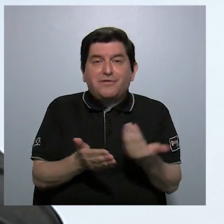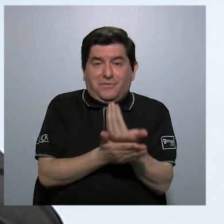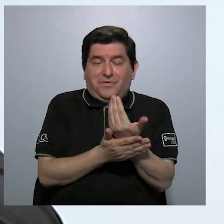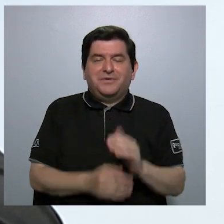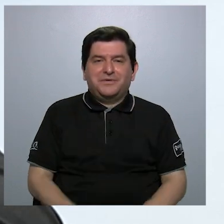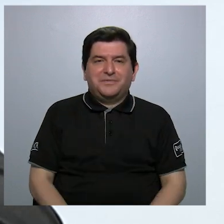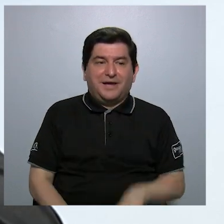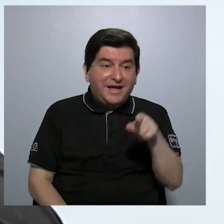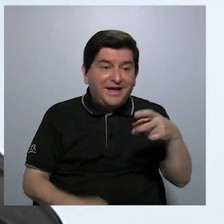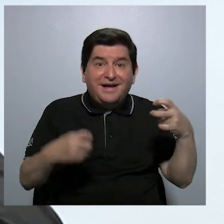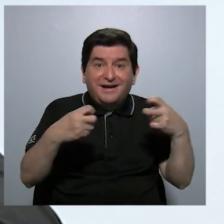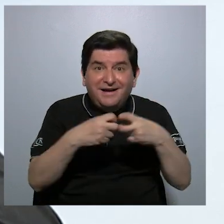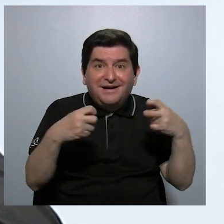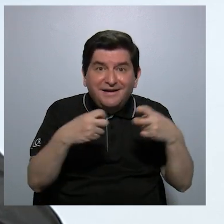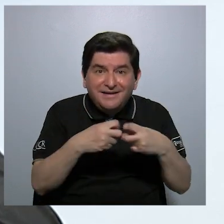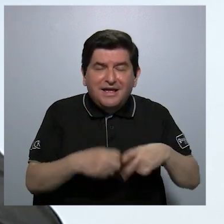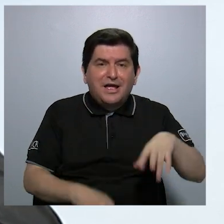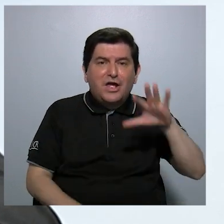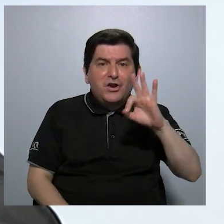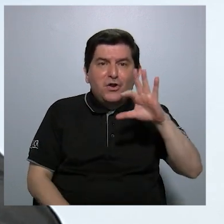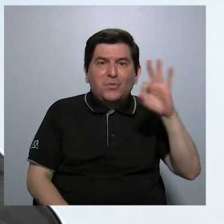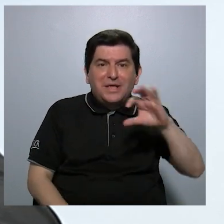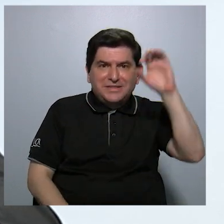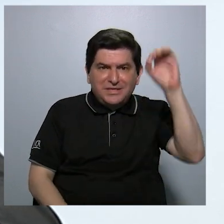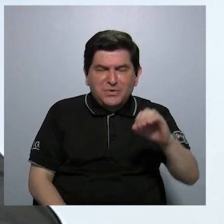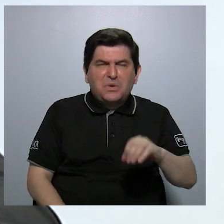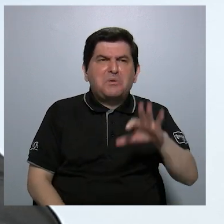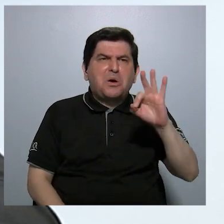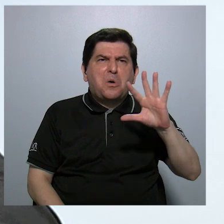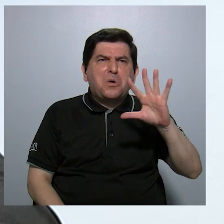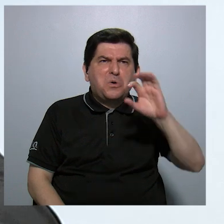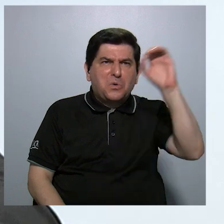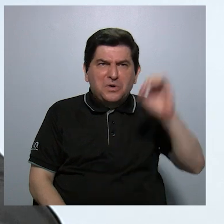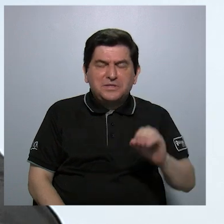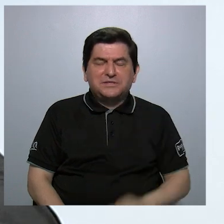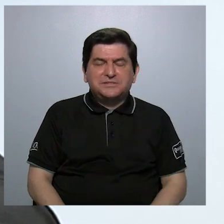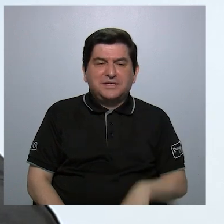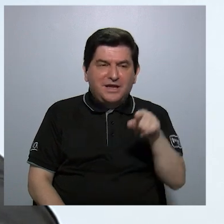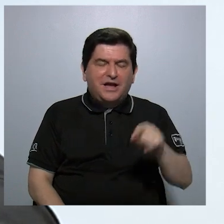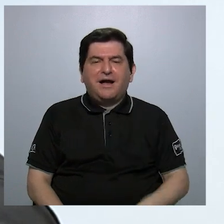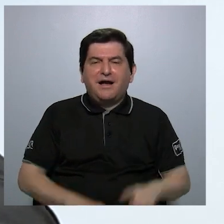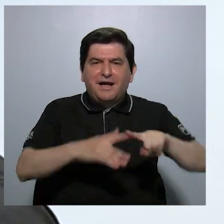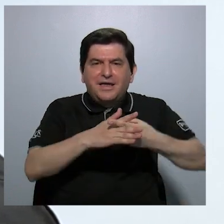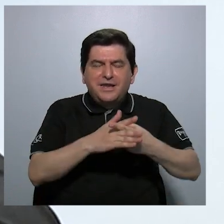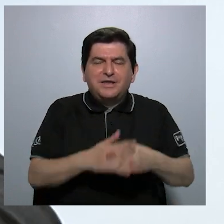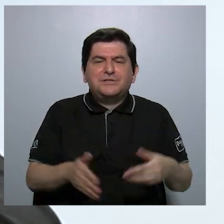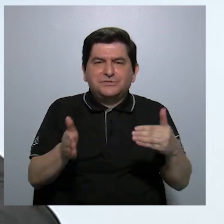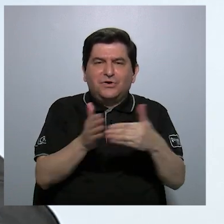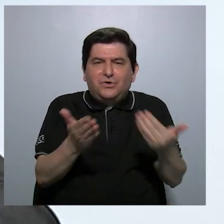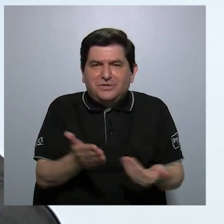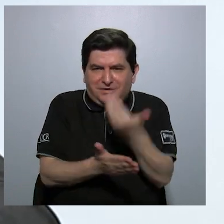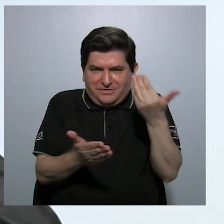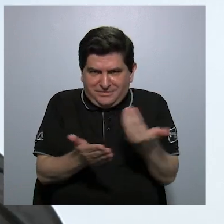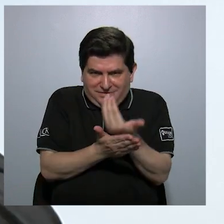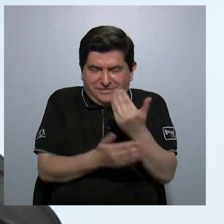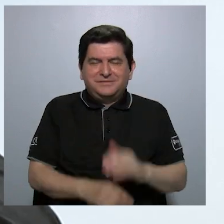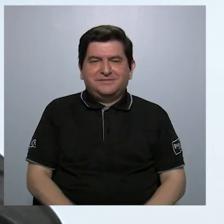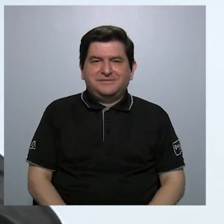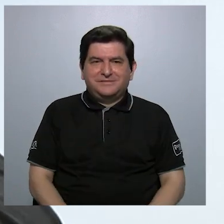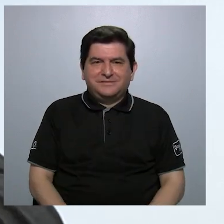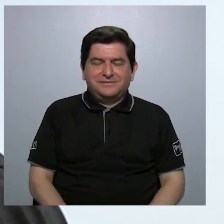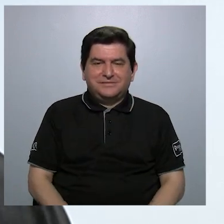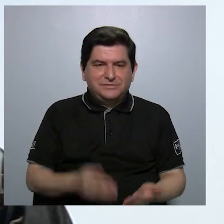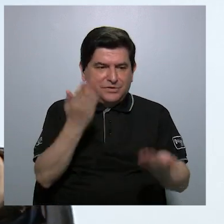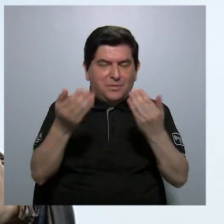renovable, en el sentido de que esa electricidad 99%, 95% viene de una fuente renovable. Si comparamos